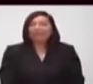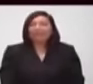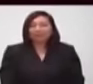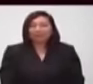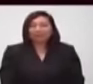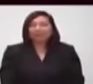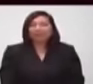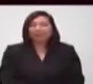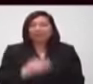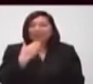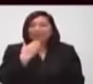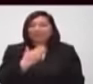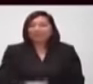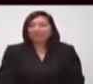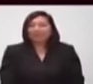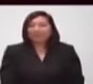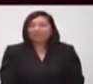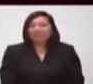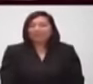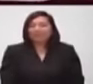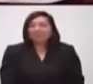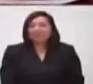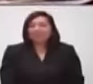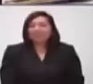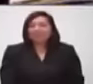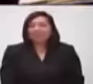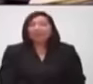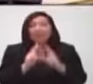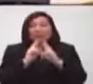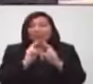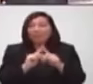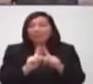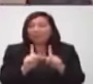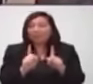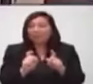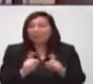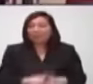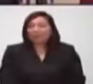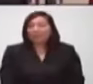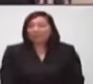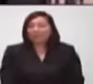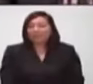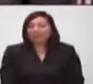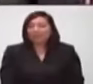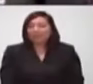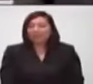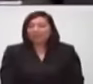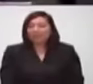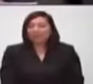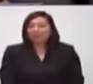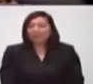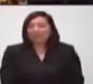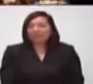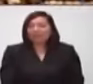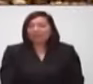Gracias, señor presidente. Vamos a contestar las distintas preguntas que se han formulado de manera